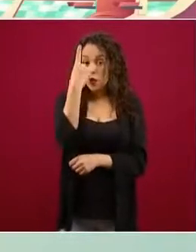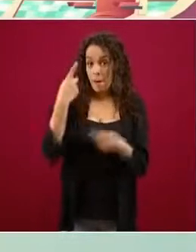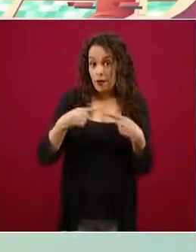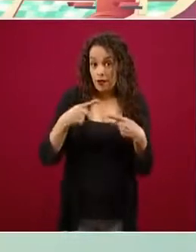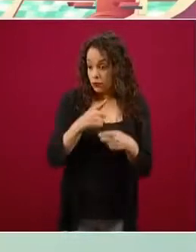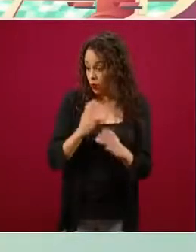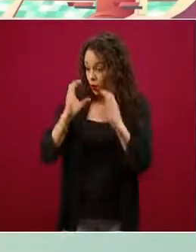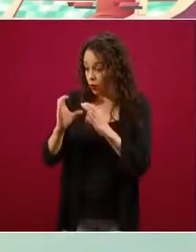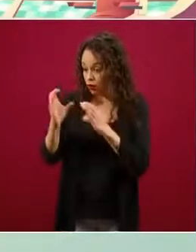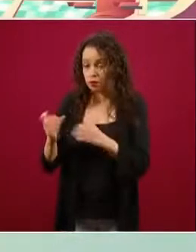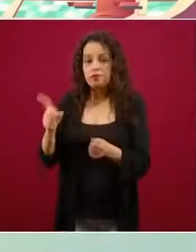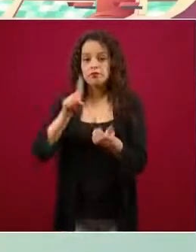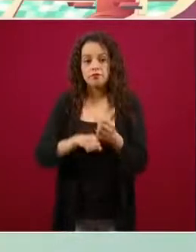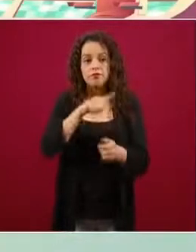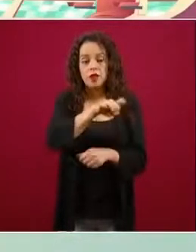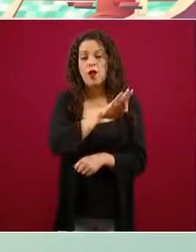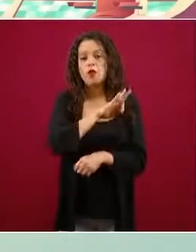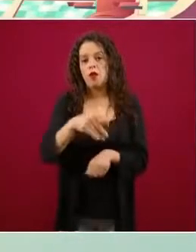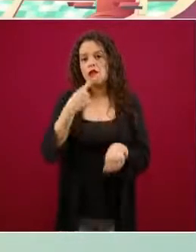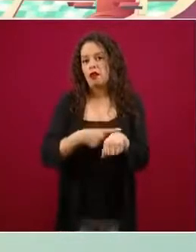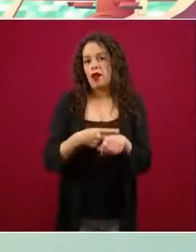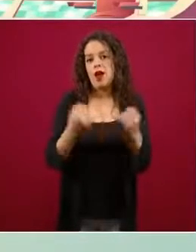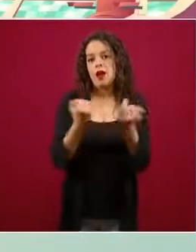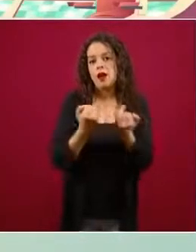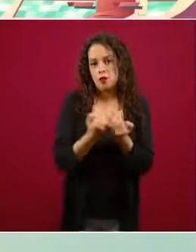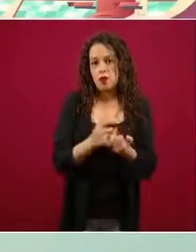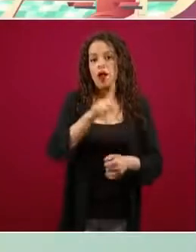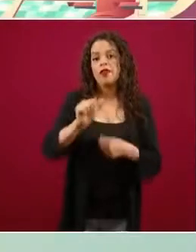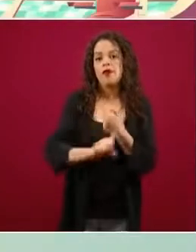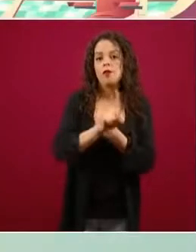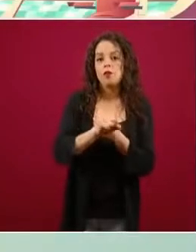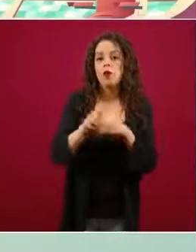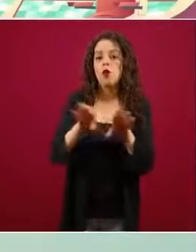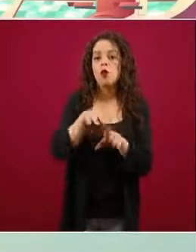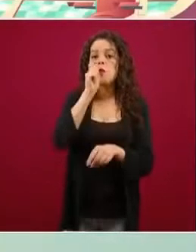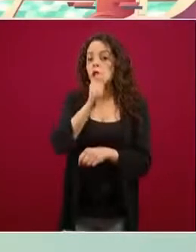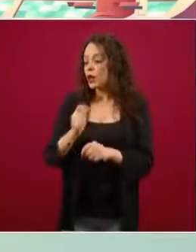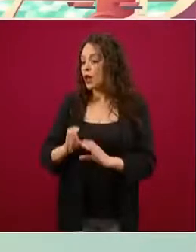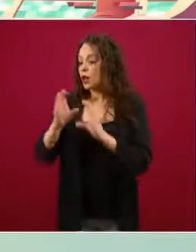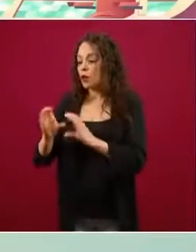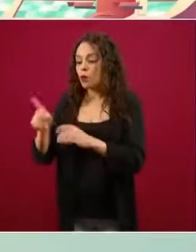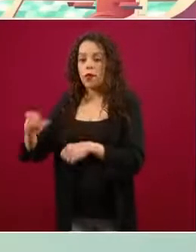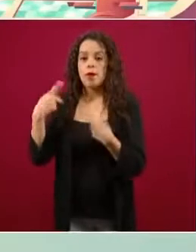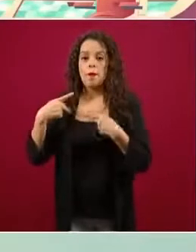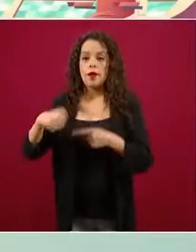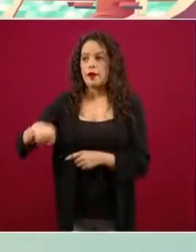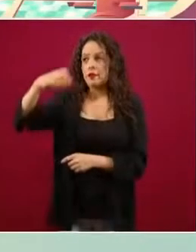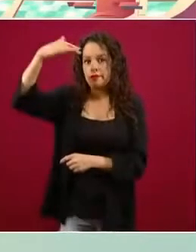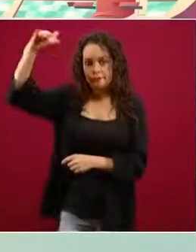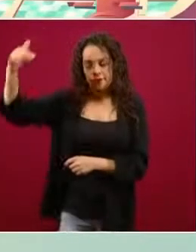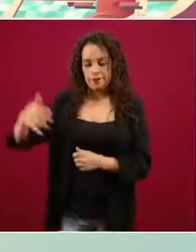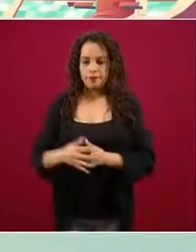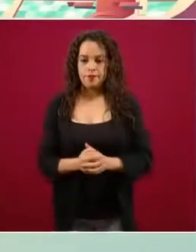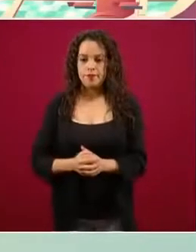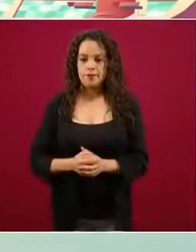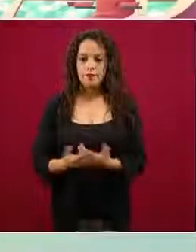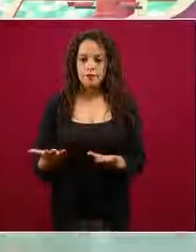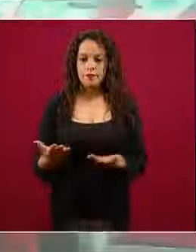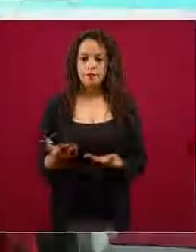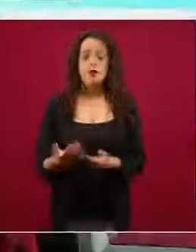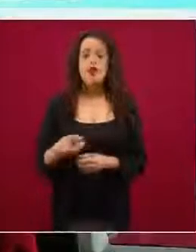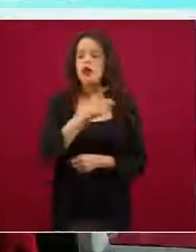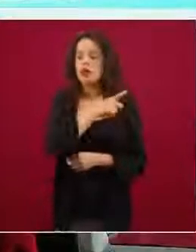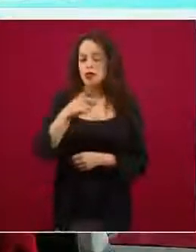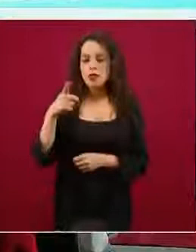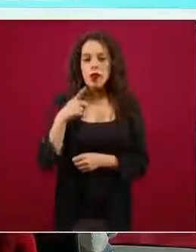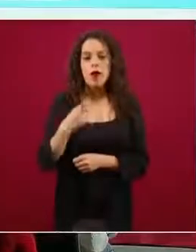el cuidado de los adultos mayores. Es necesario tener rutinas, medidas de higiene del sueño. Me levanto a la misma